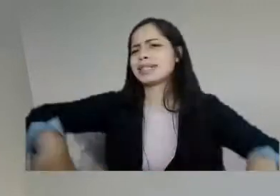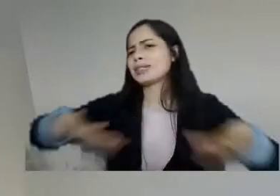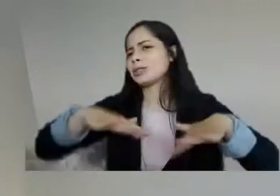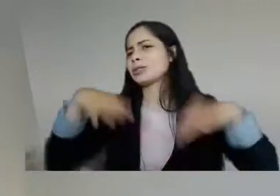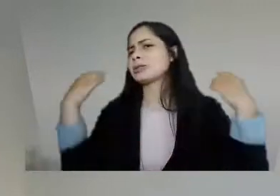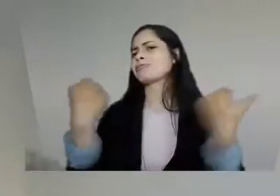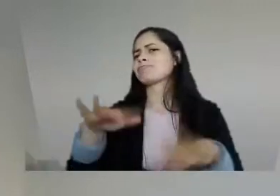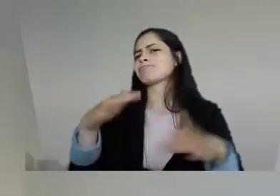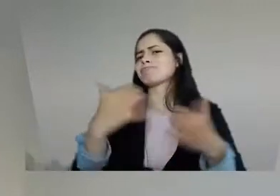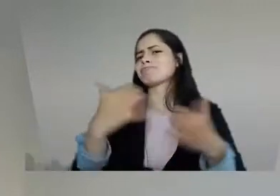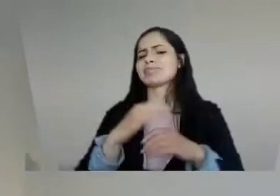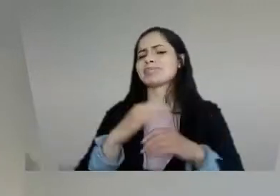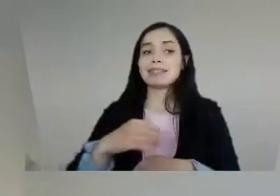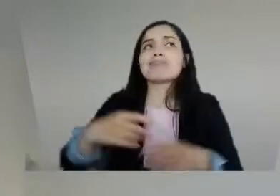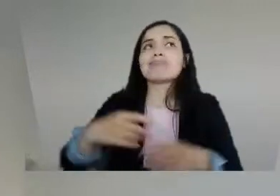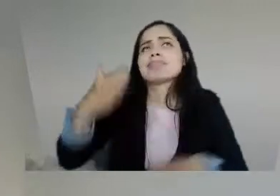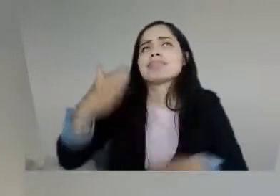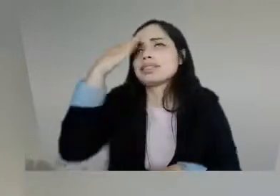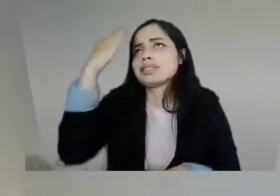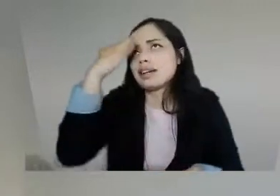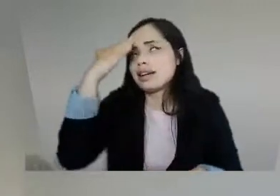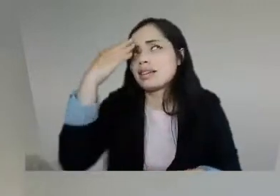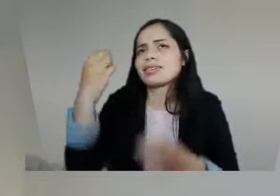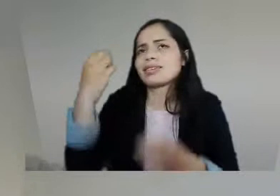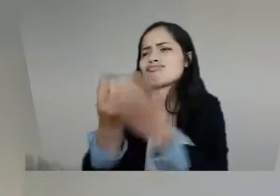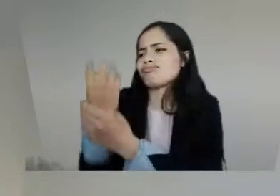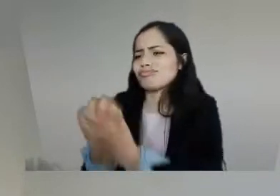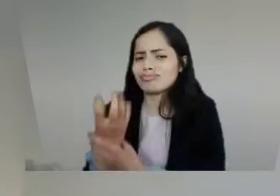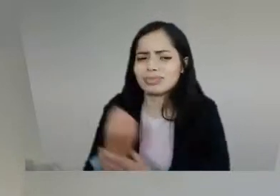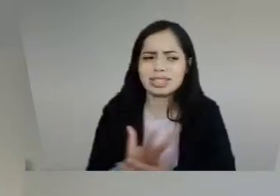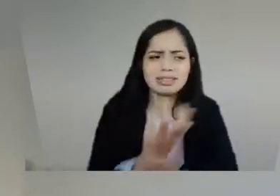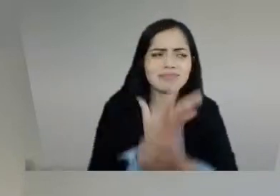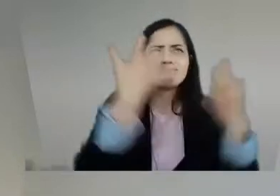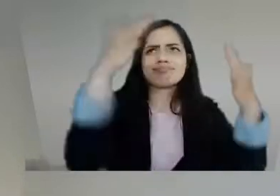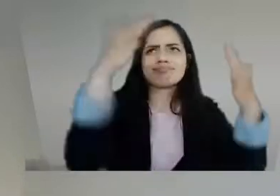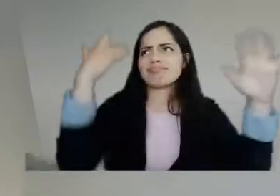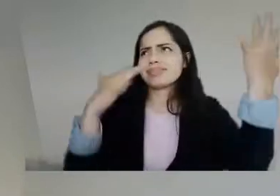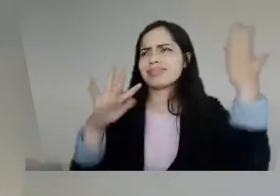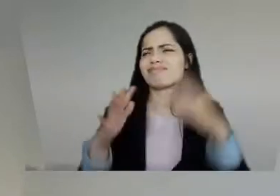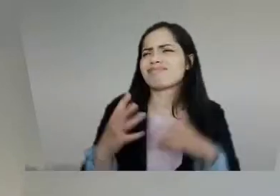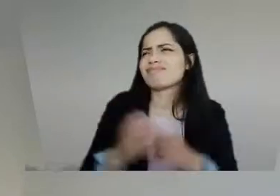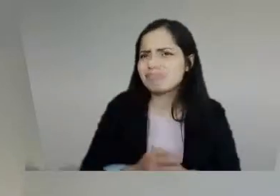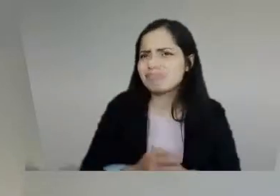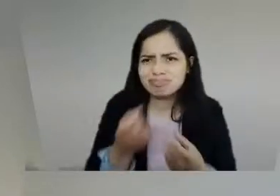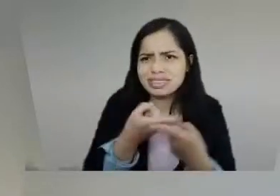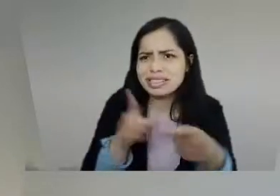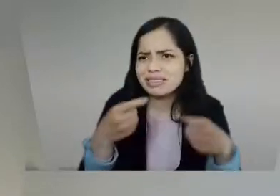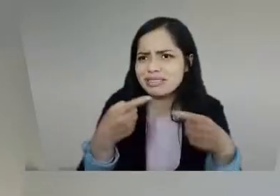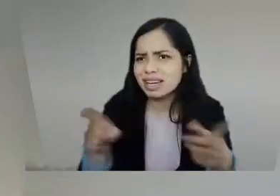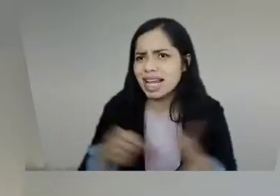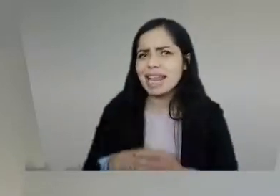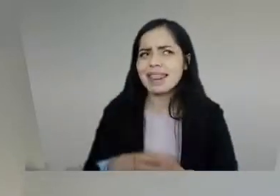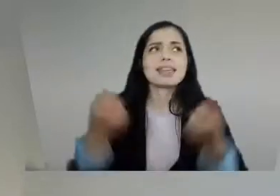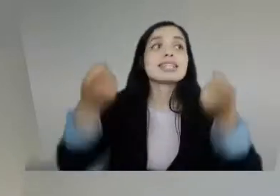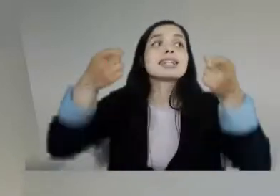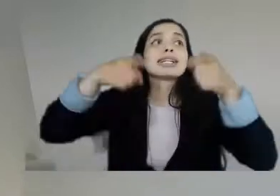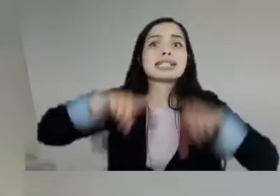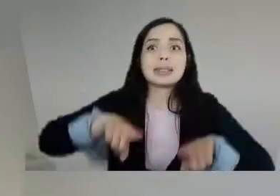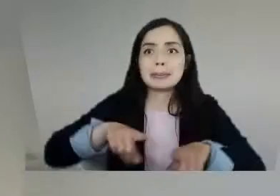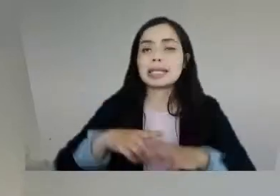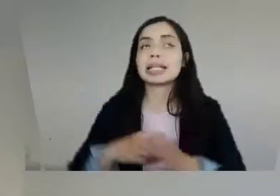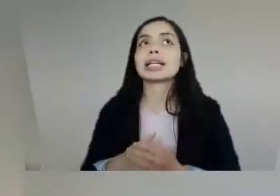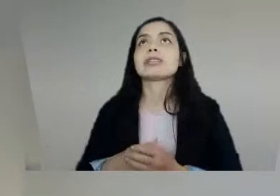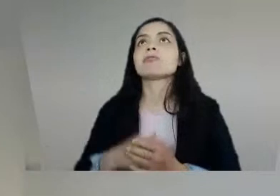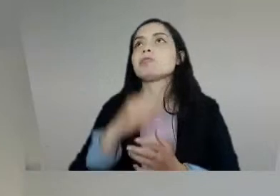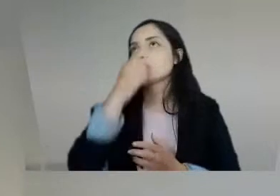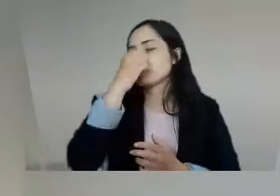las especies de plantas y animales con las que cohabitan. Entonces, no solamente es como nosotros, como investigadores, llegar a su